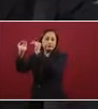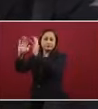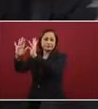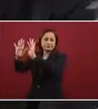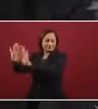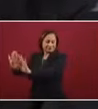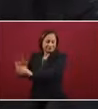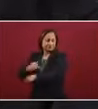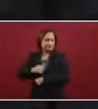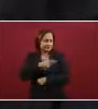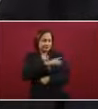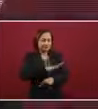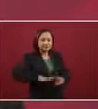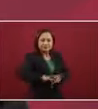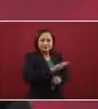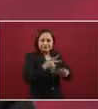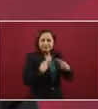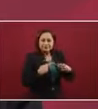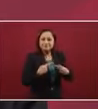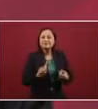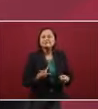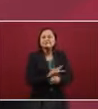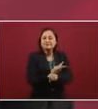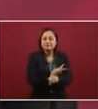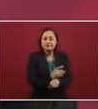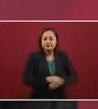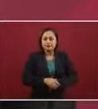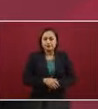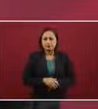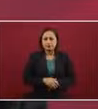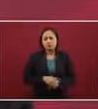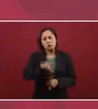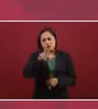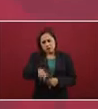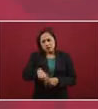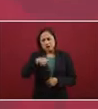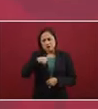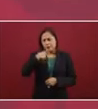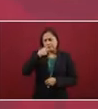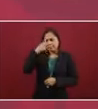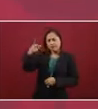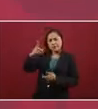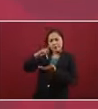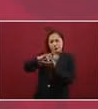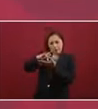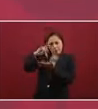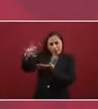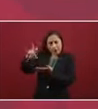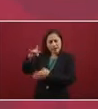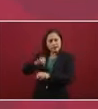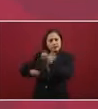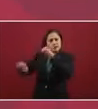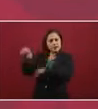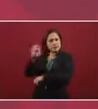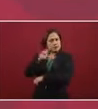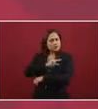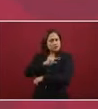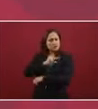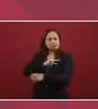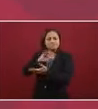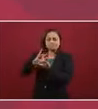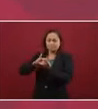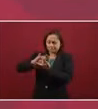Le agradezco mucho al sector privado de México, porque están